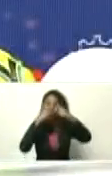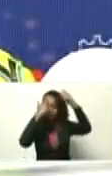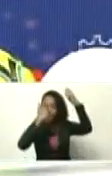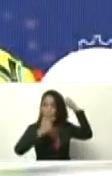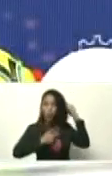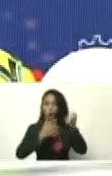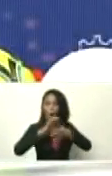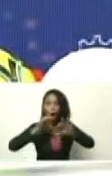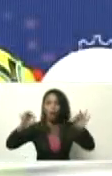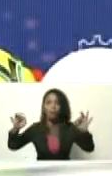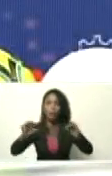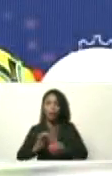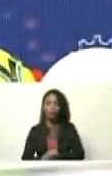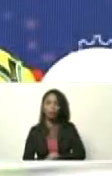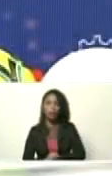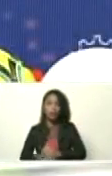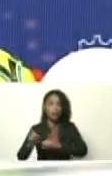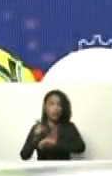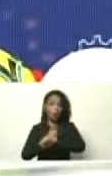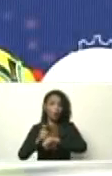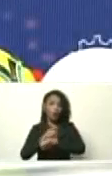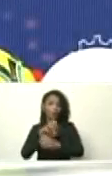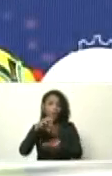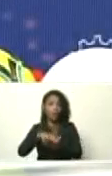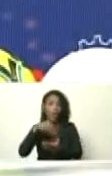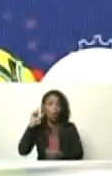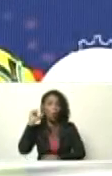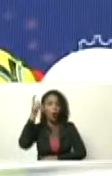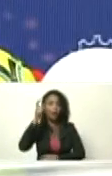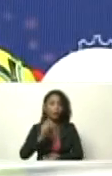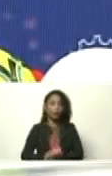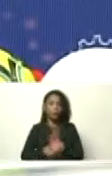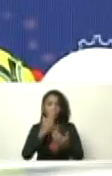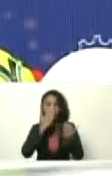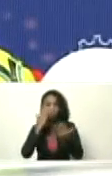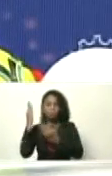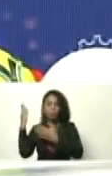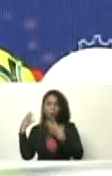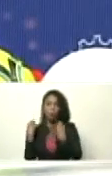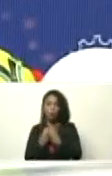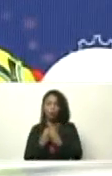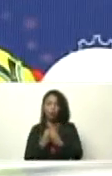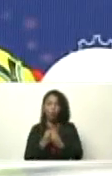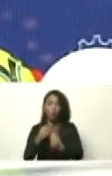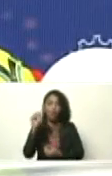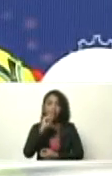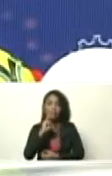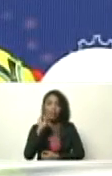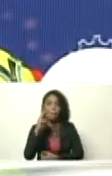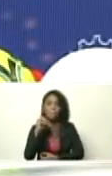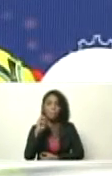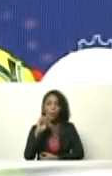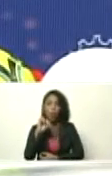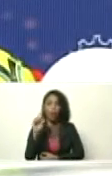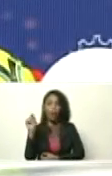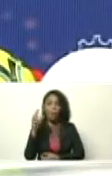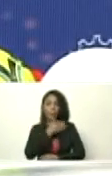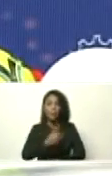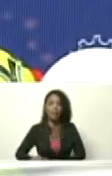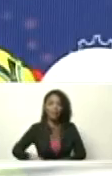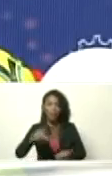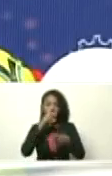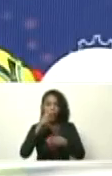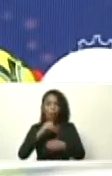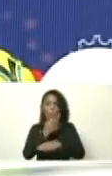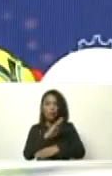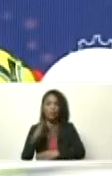olímpico y gobernador del estado Guárico. Allá está con Simón Serpa, presidente del Banco